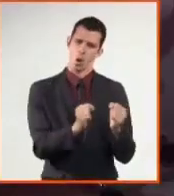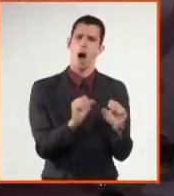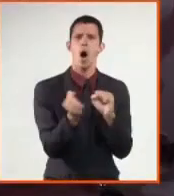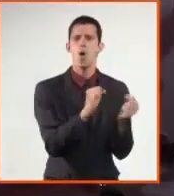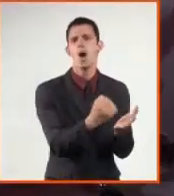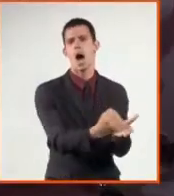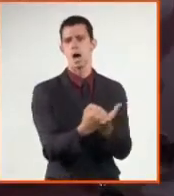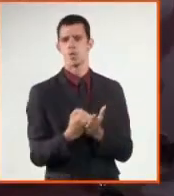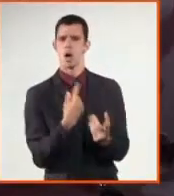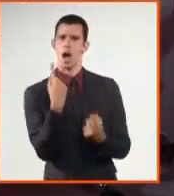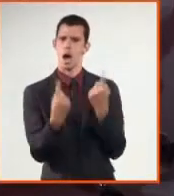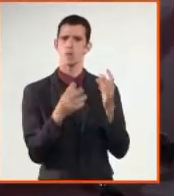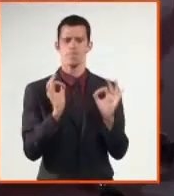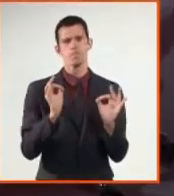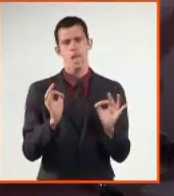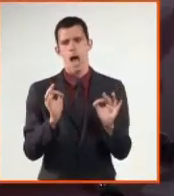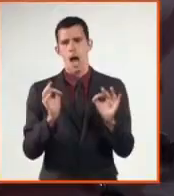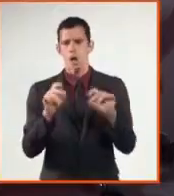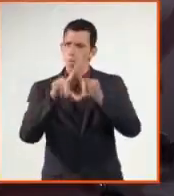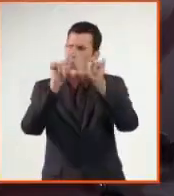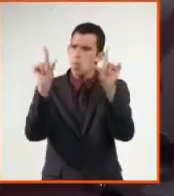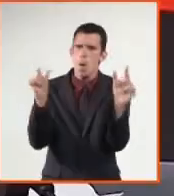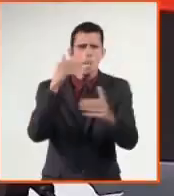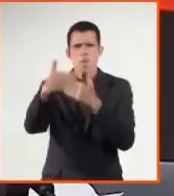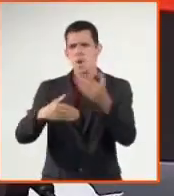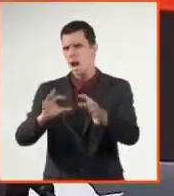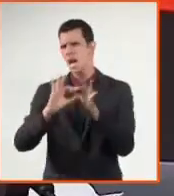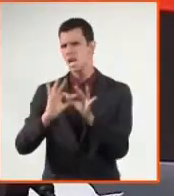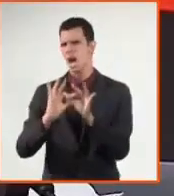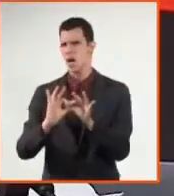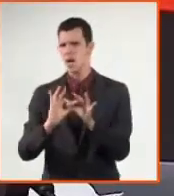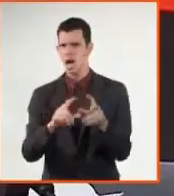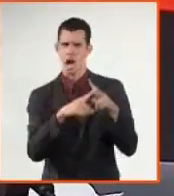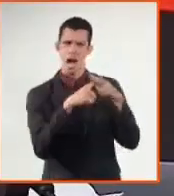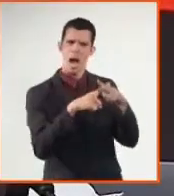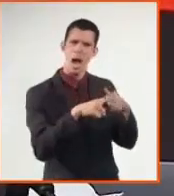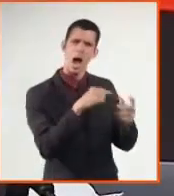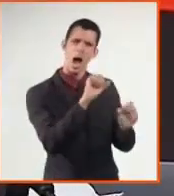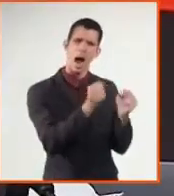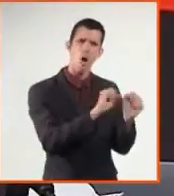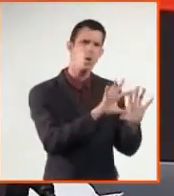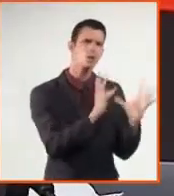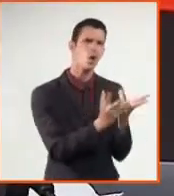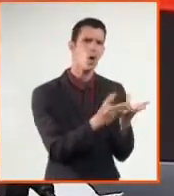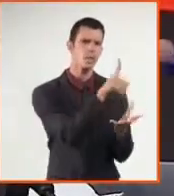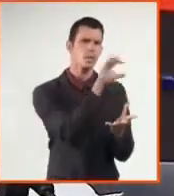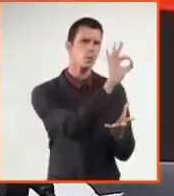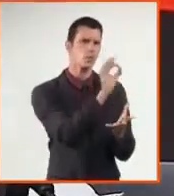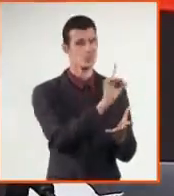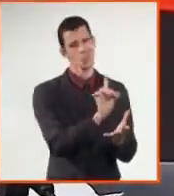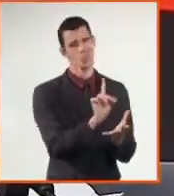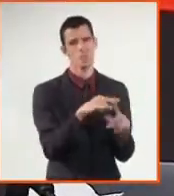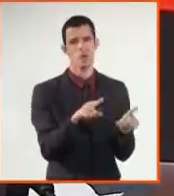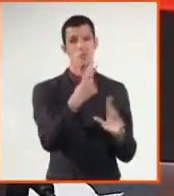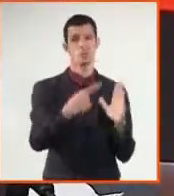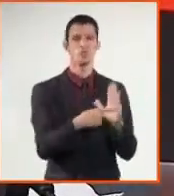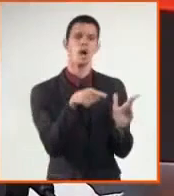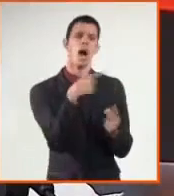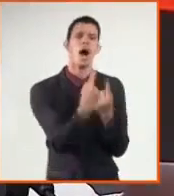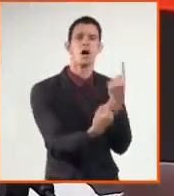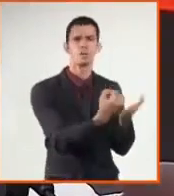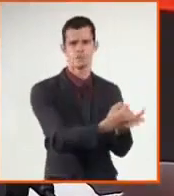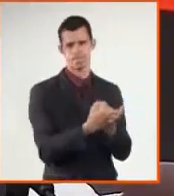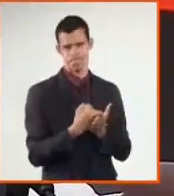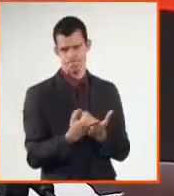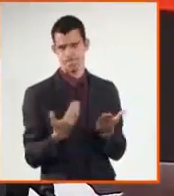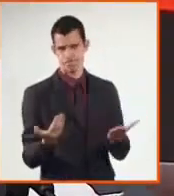como hemos explicado en otros momentos existen sistemas de trabajo siempre han existido sistemas de trabajo que por supuesto están encaminados a